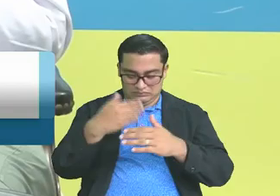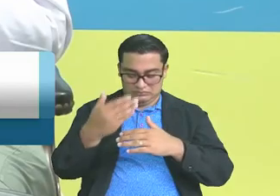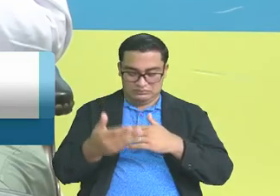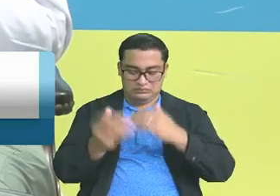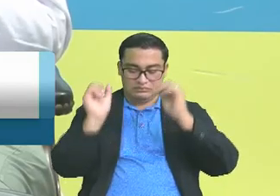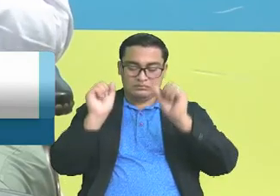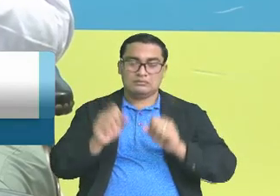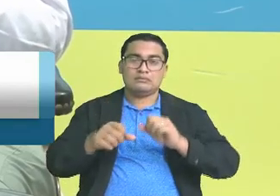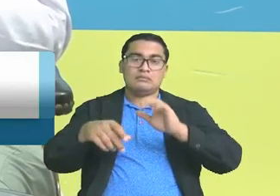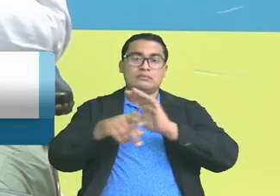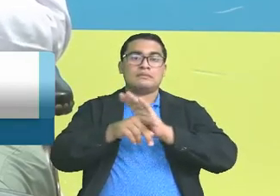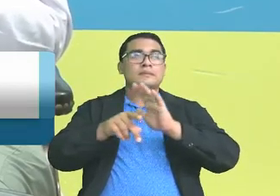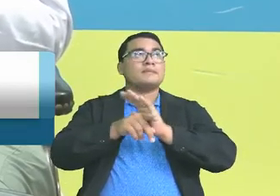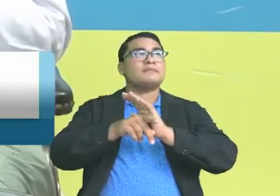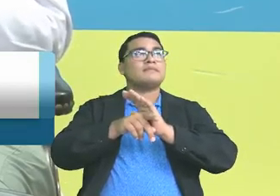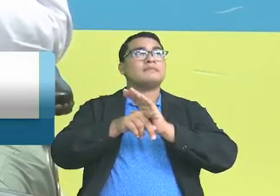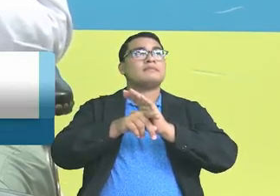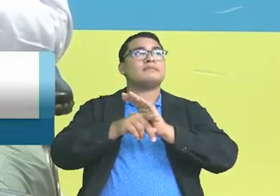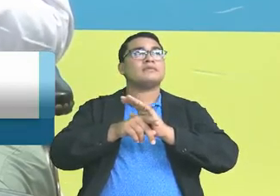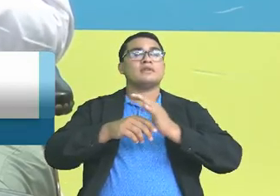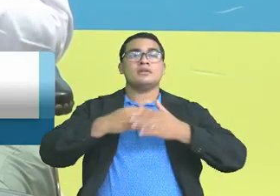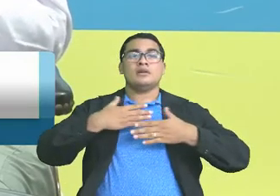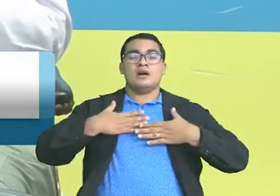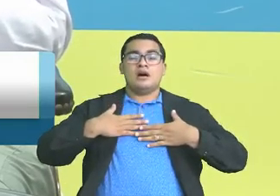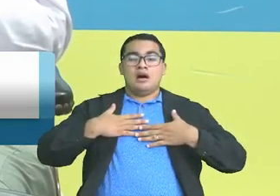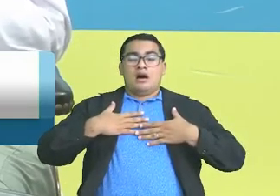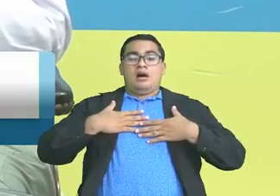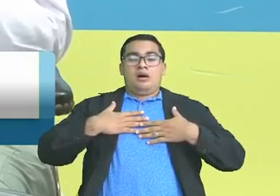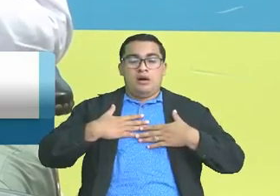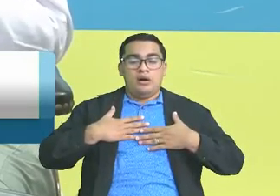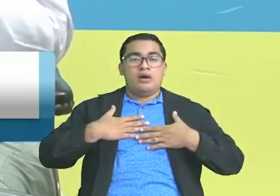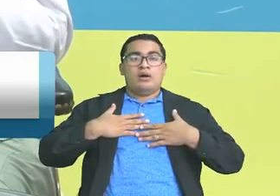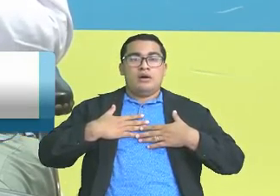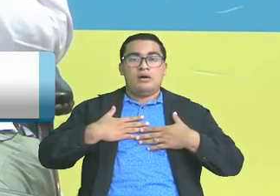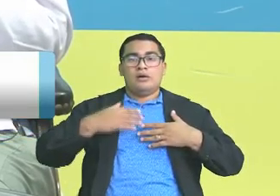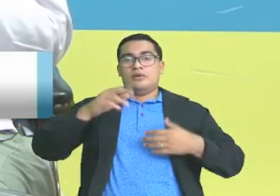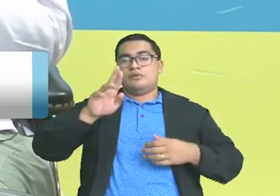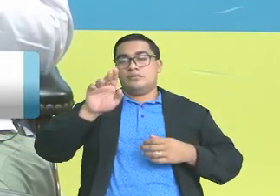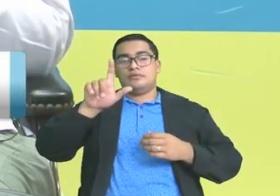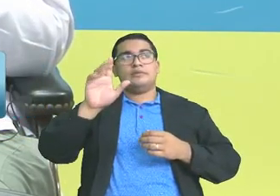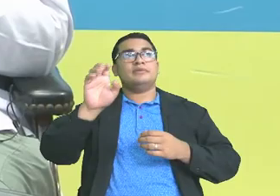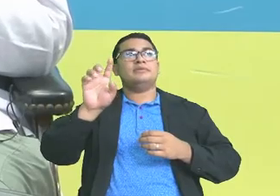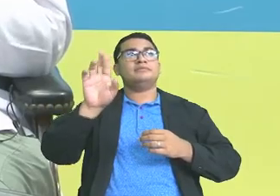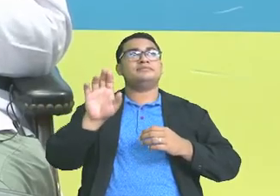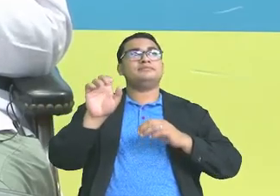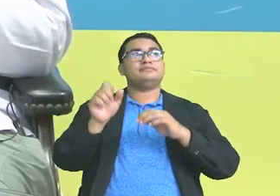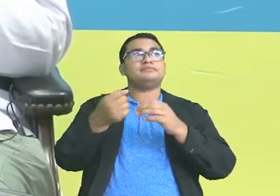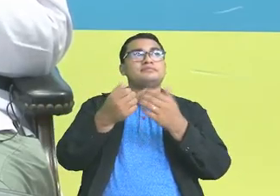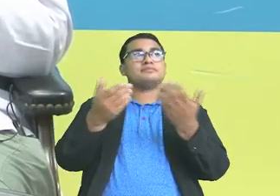a las complicaciones, neumonías, úlceras, ¿verdad?